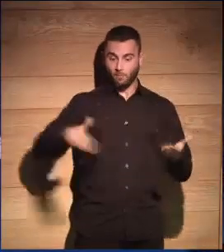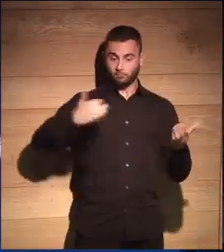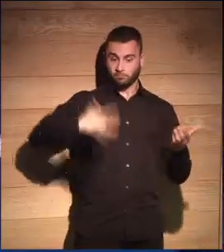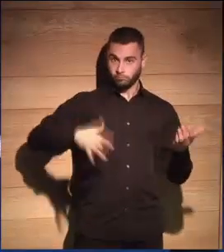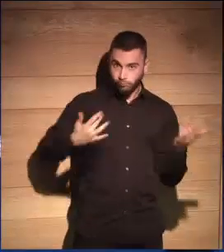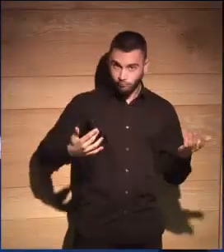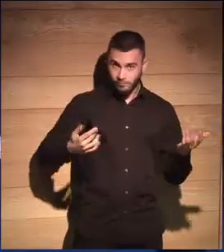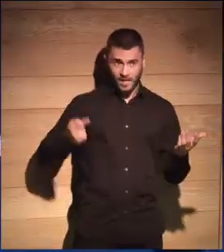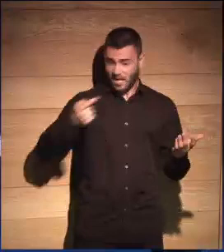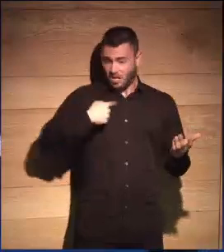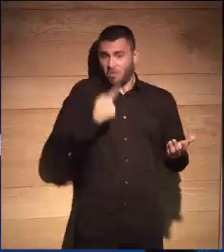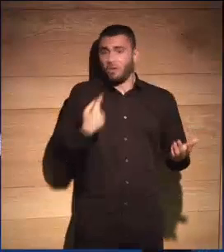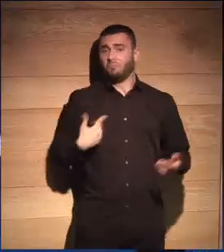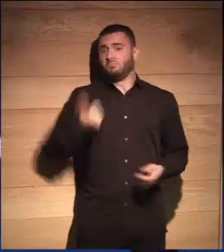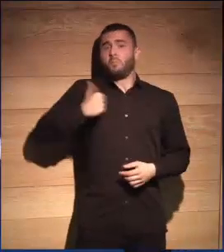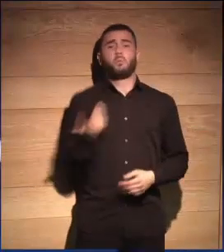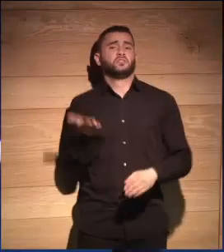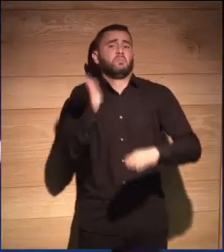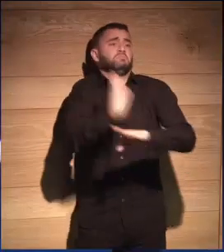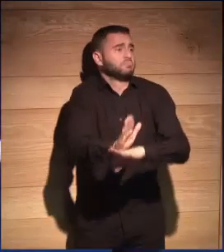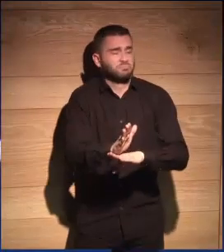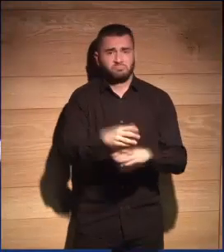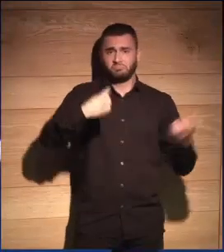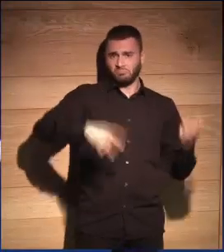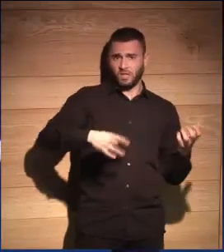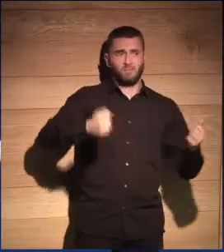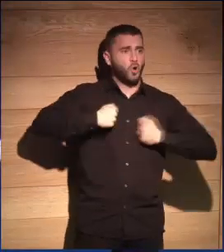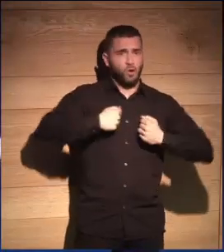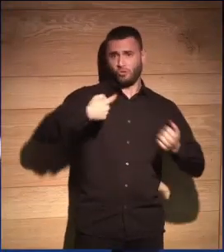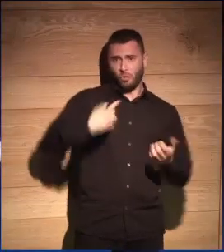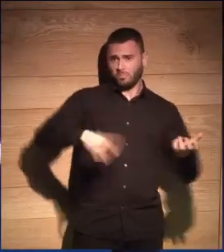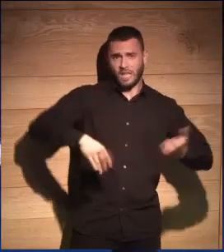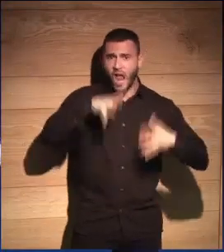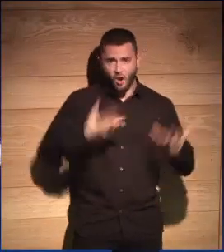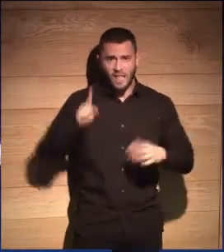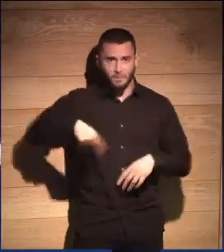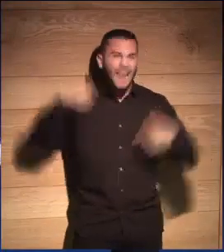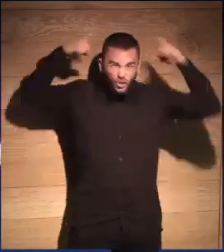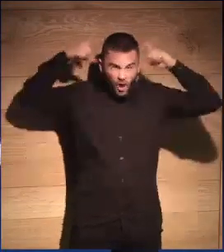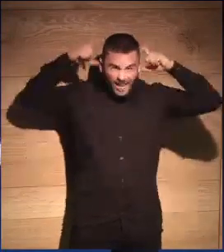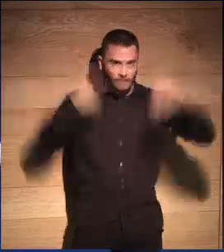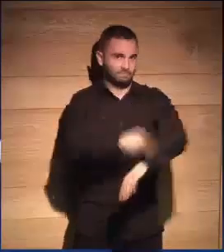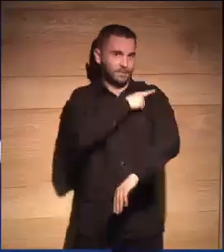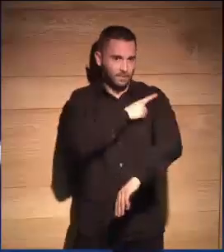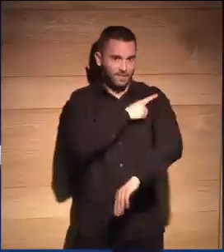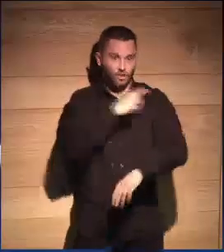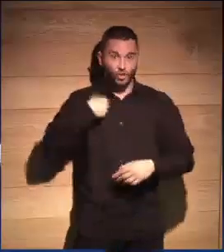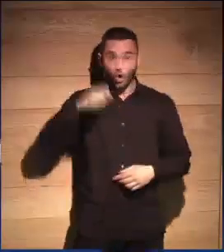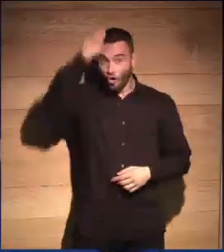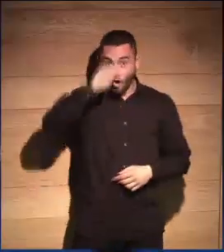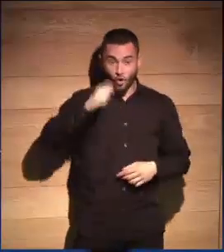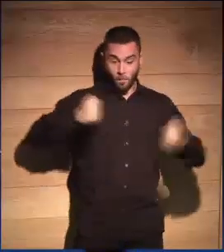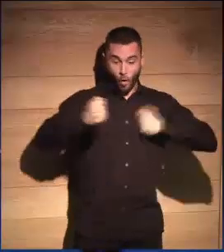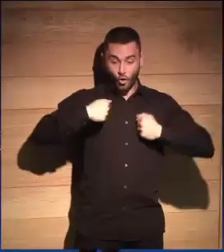cosplay. Y las orejitas eran demasiado. Sí, me he buscado un gorro que tenía igual que el mono, pero no lo he